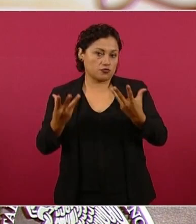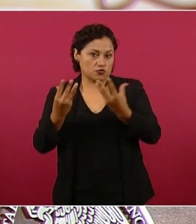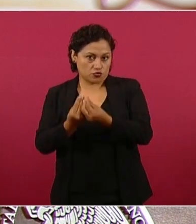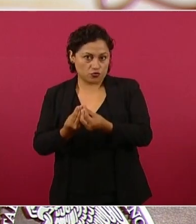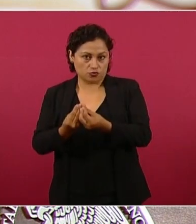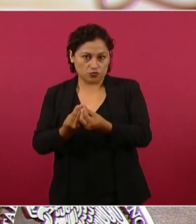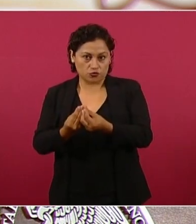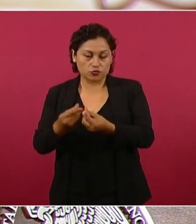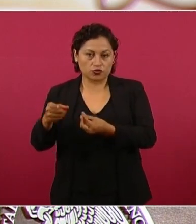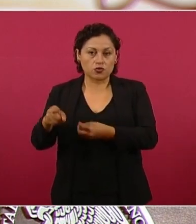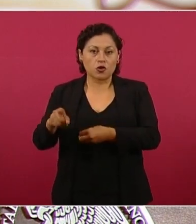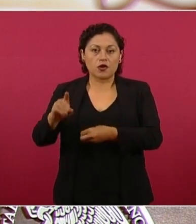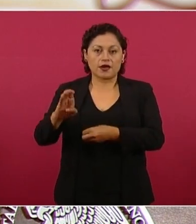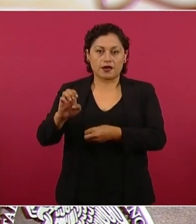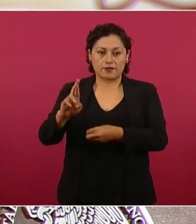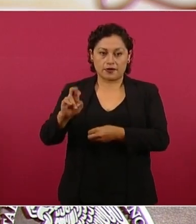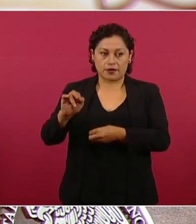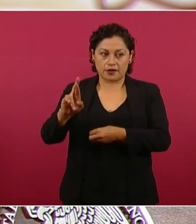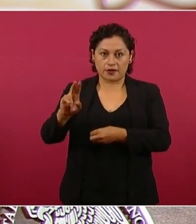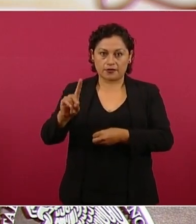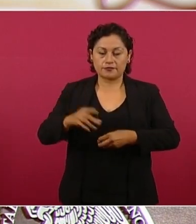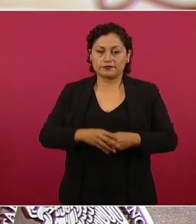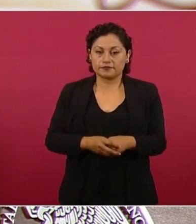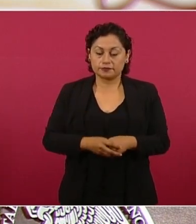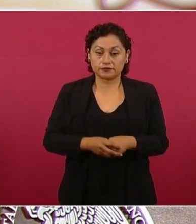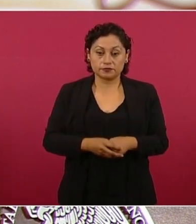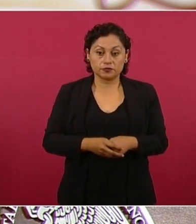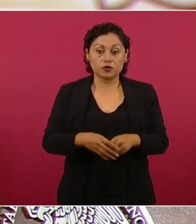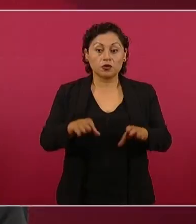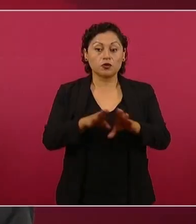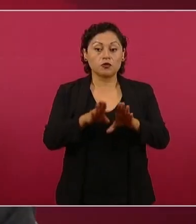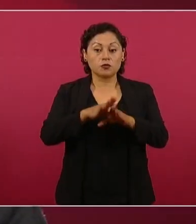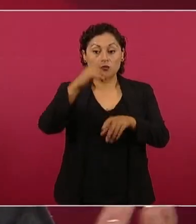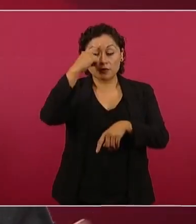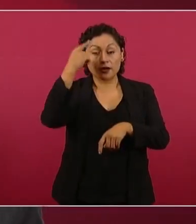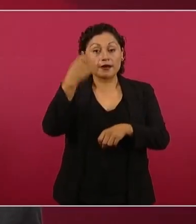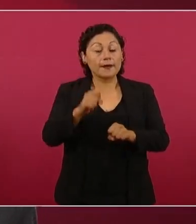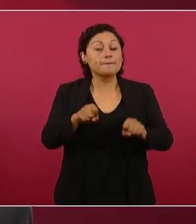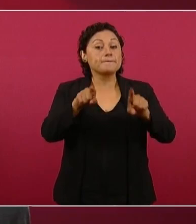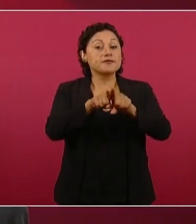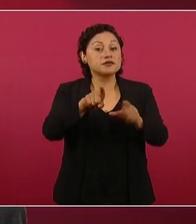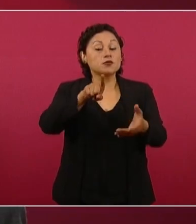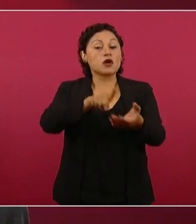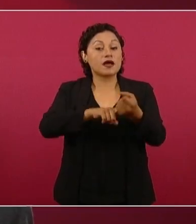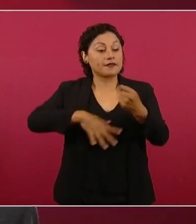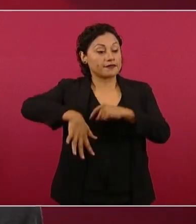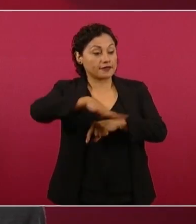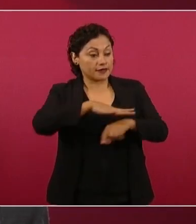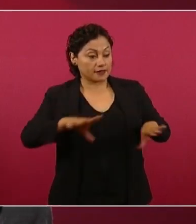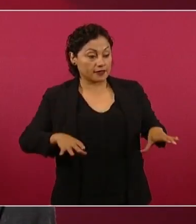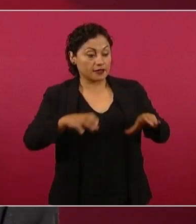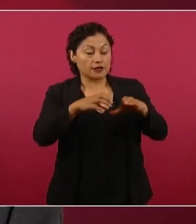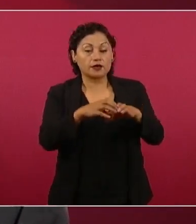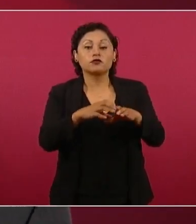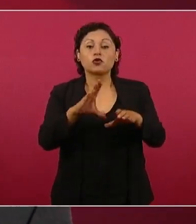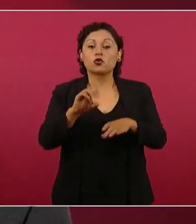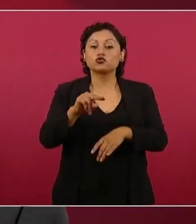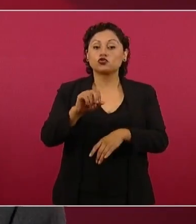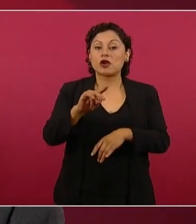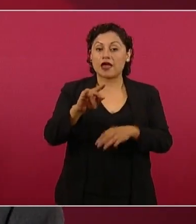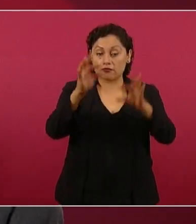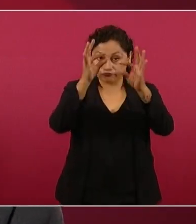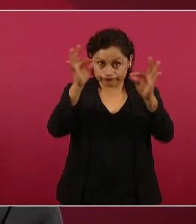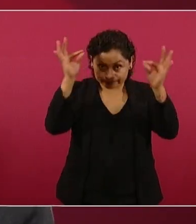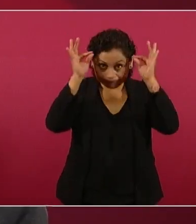Ebrard, en cómo desde los propios consulados, pues en la red consular que es tan grande en nuestro país, se pueden